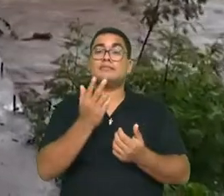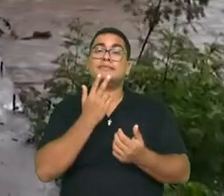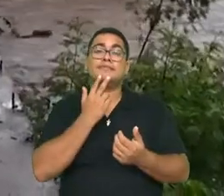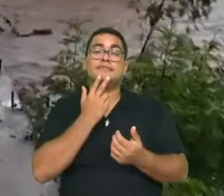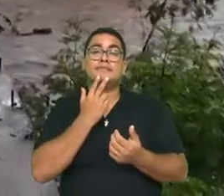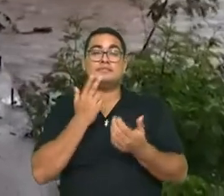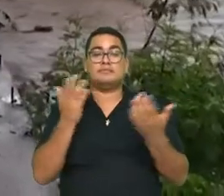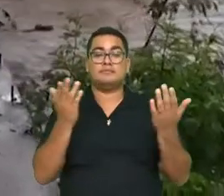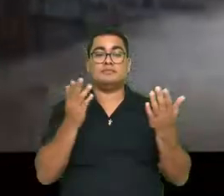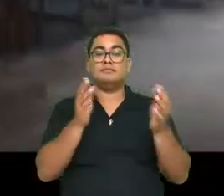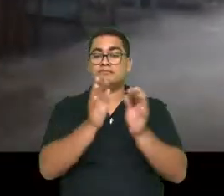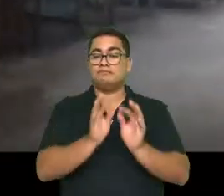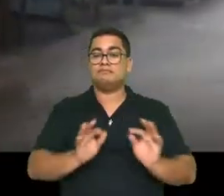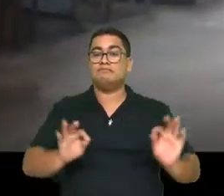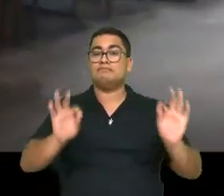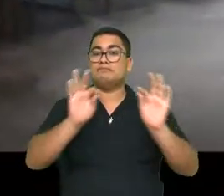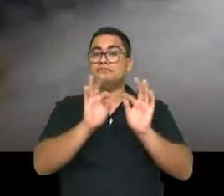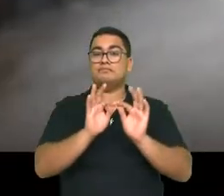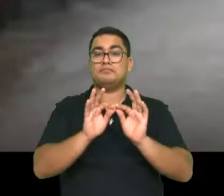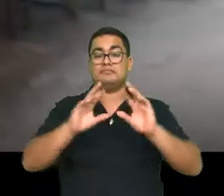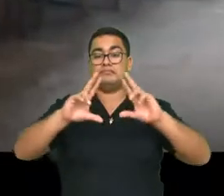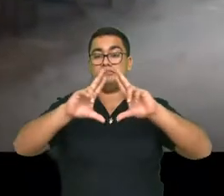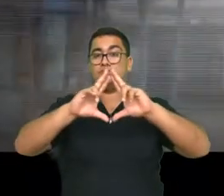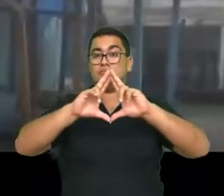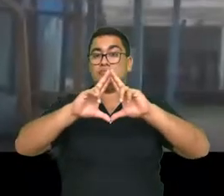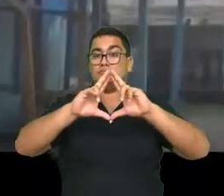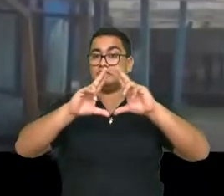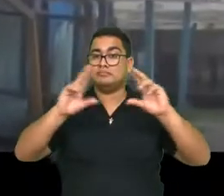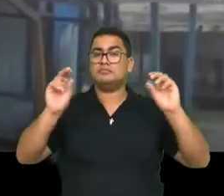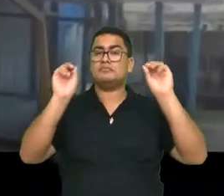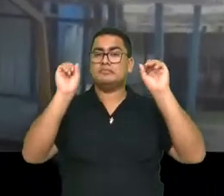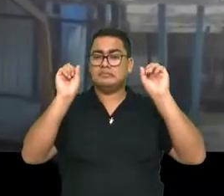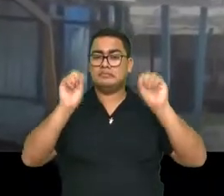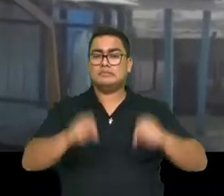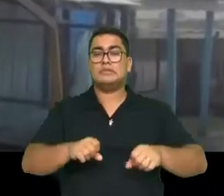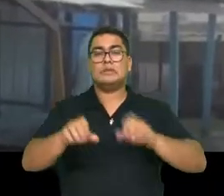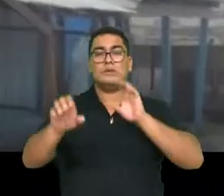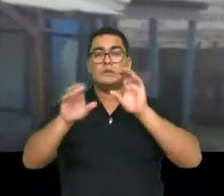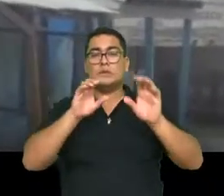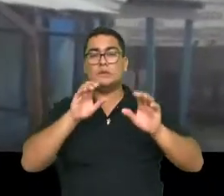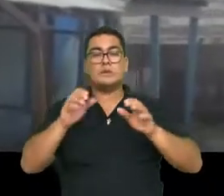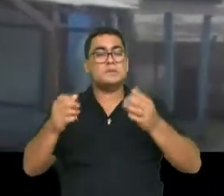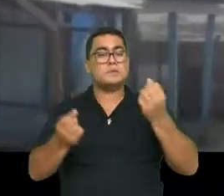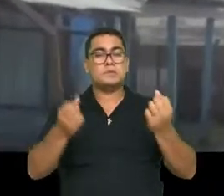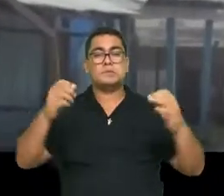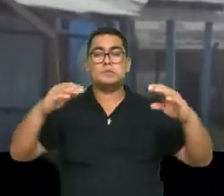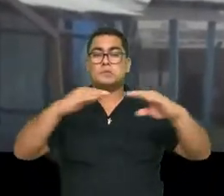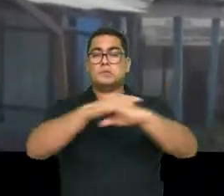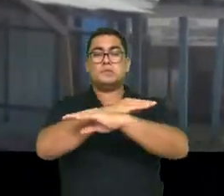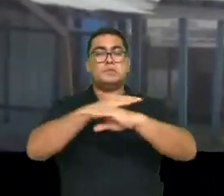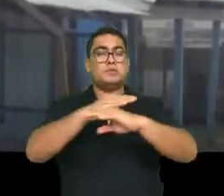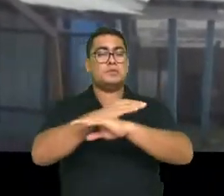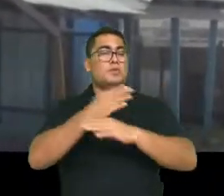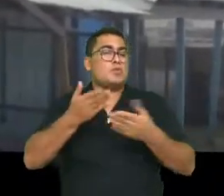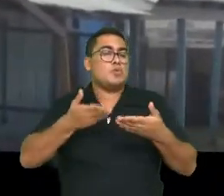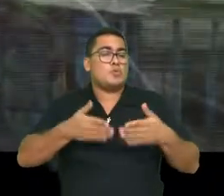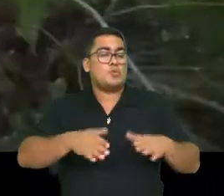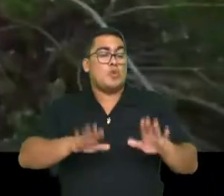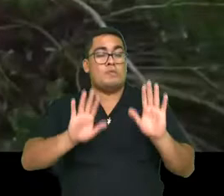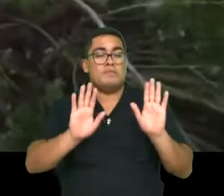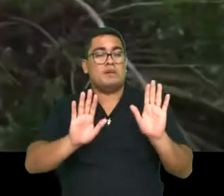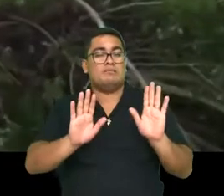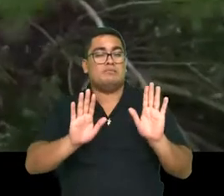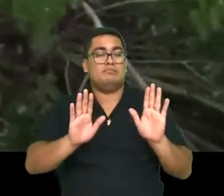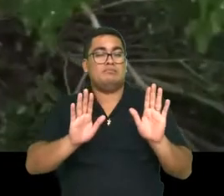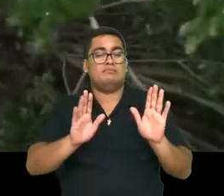viales estratégicos, por lo que nuestro país puede mantener sus comunicaciones terrestres con las demás naciones de la región